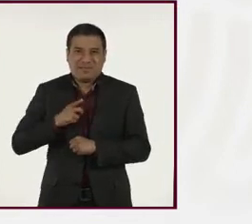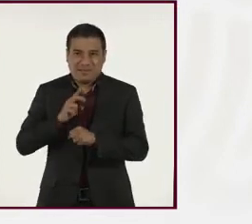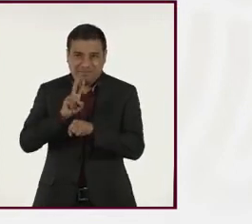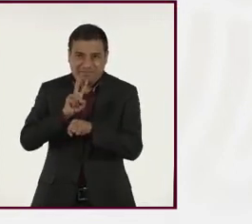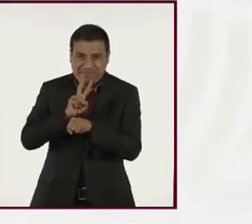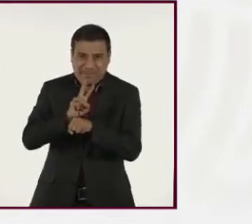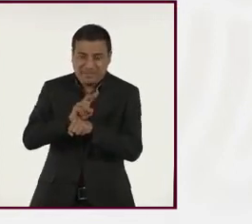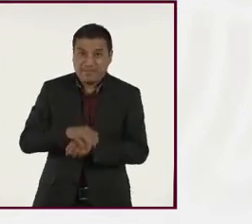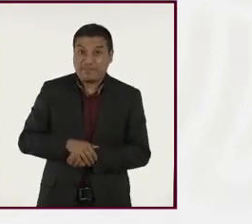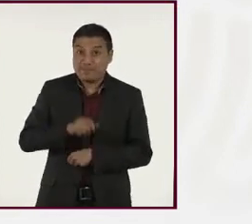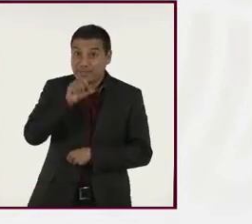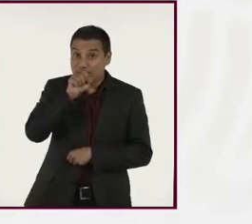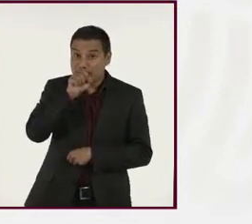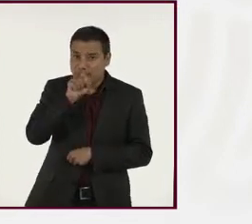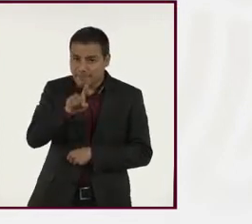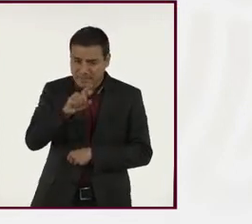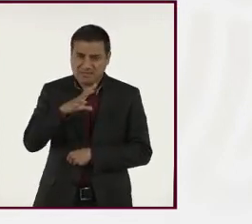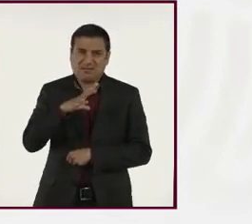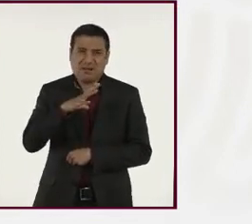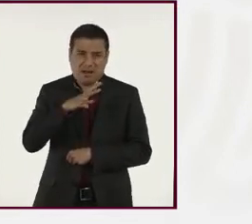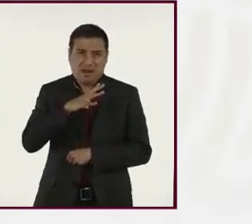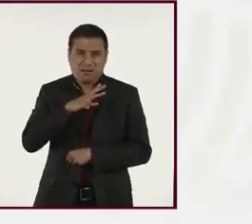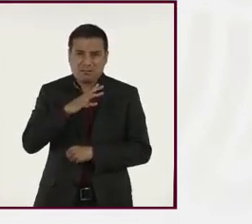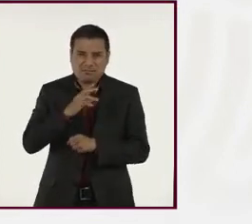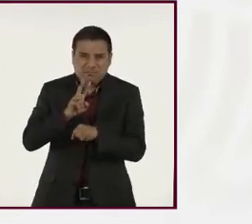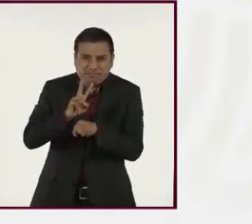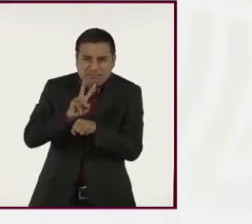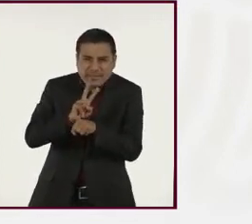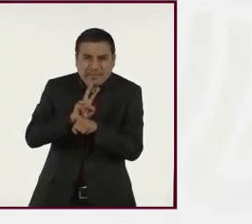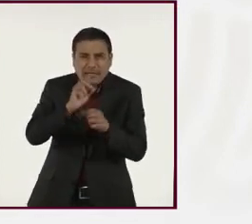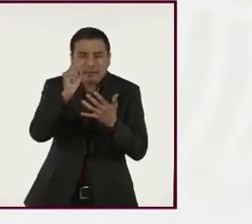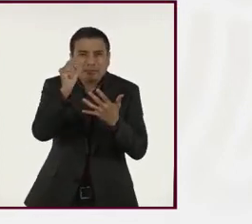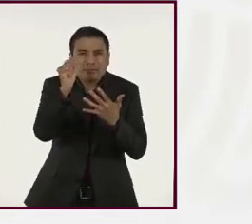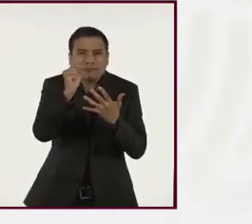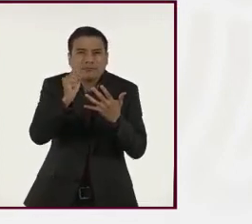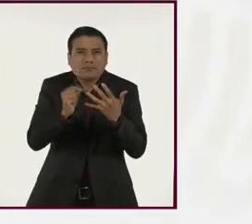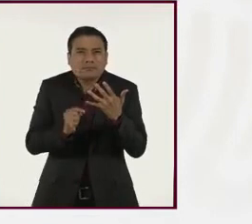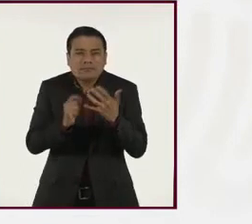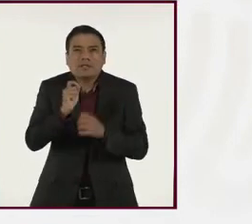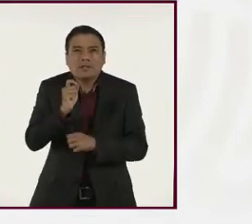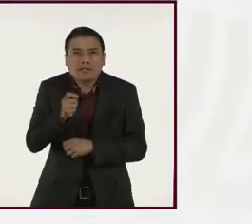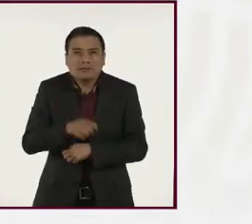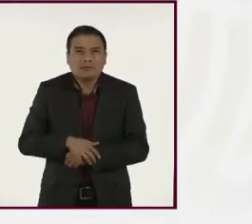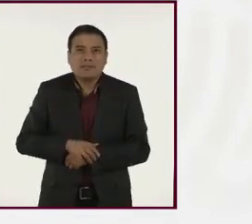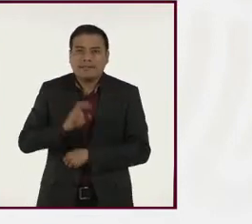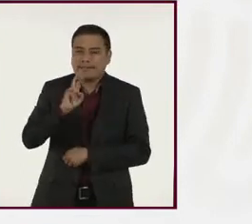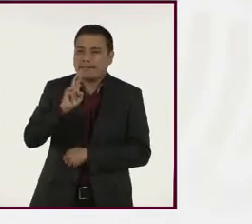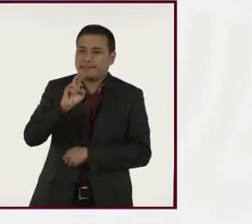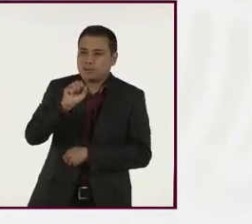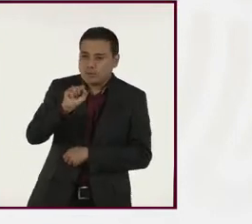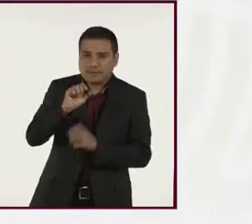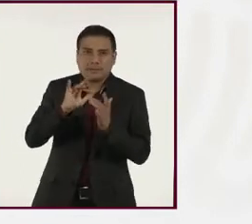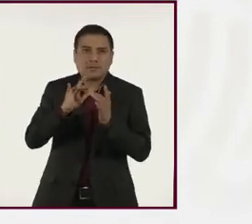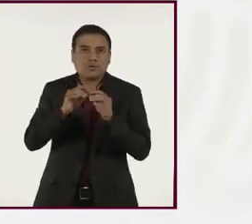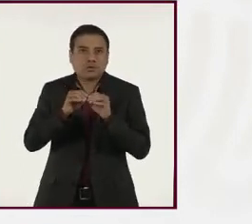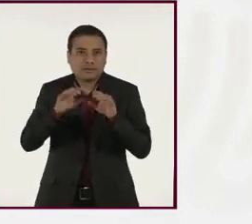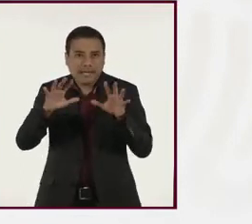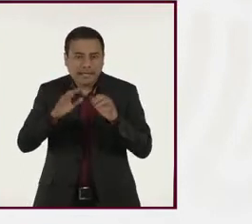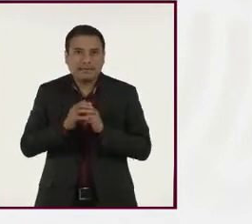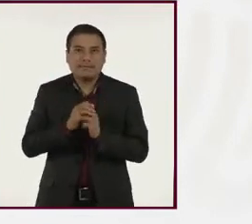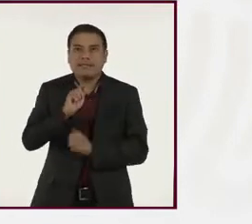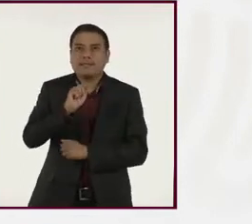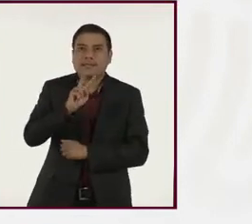principalmente aquellas cosas que tenemos que vigilar actualmente en las redes sociales, en los medios de comunicación, se llega a hablar